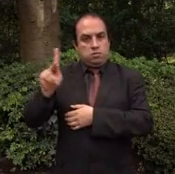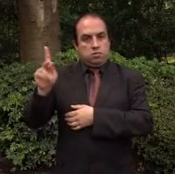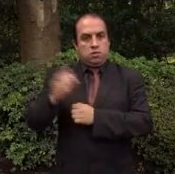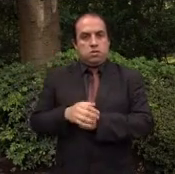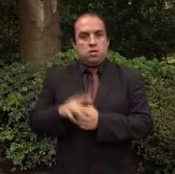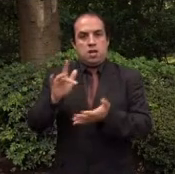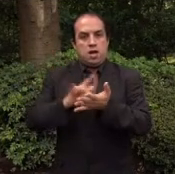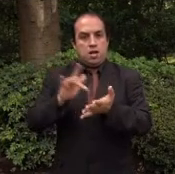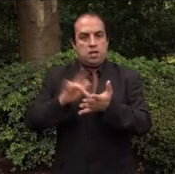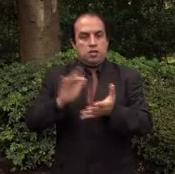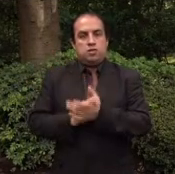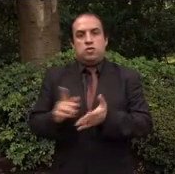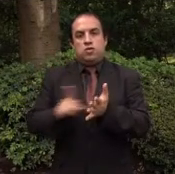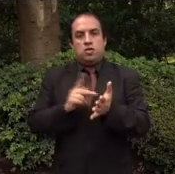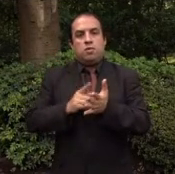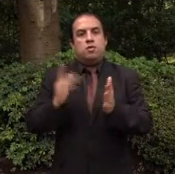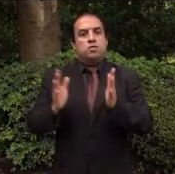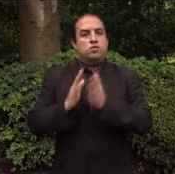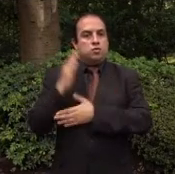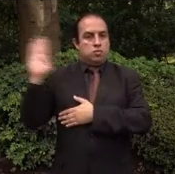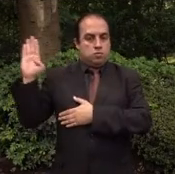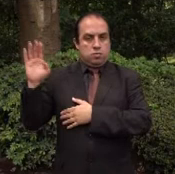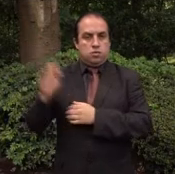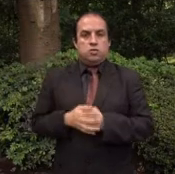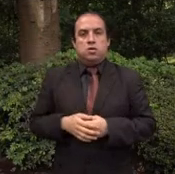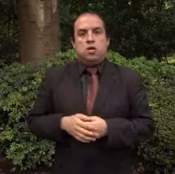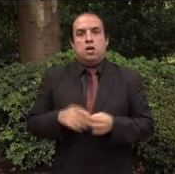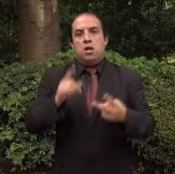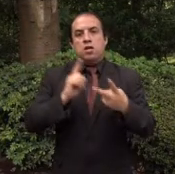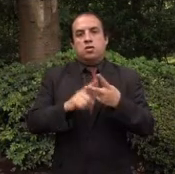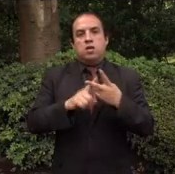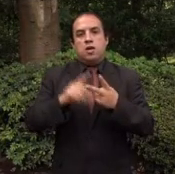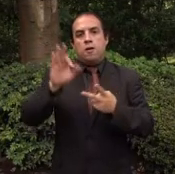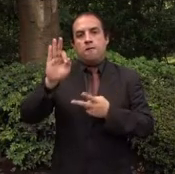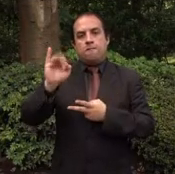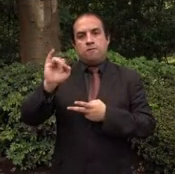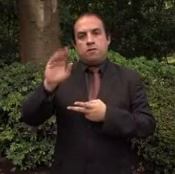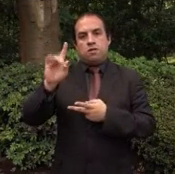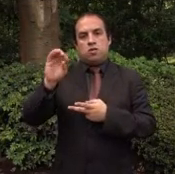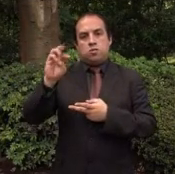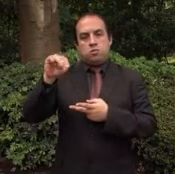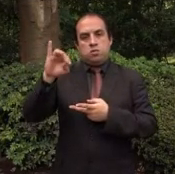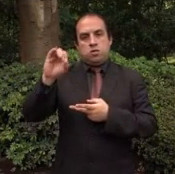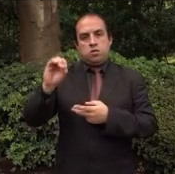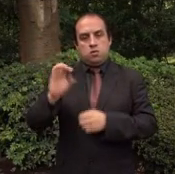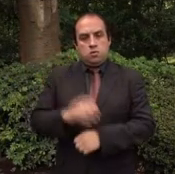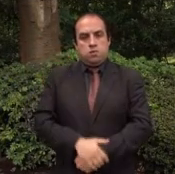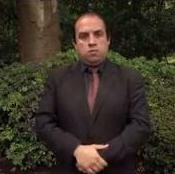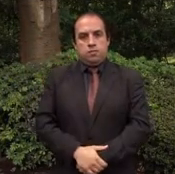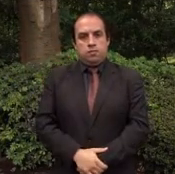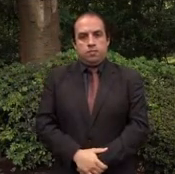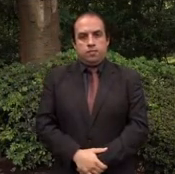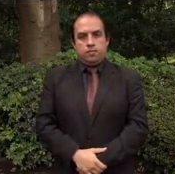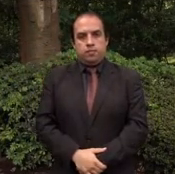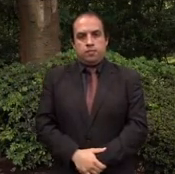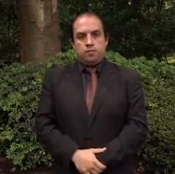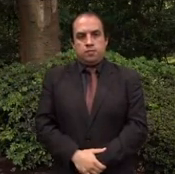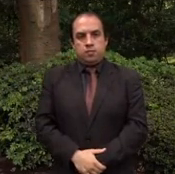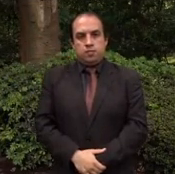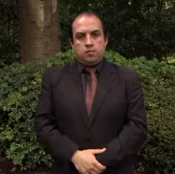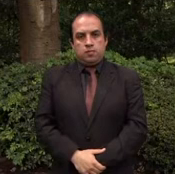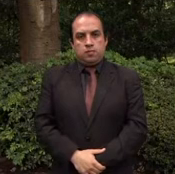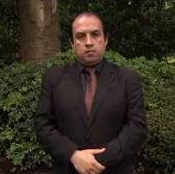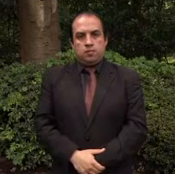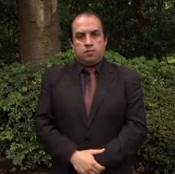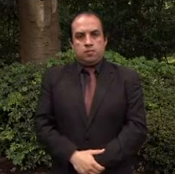agradezco enormemente su presencia. La otra es el Fideicomiso Pro Bosque. El Fideicomiso Pro Bosque también fue recuperado